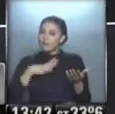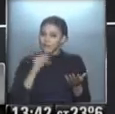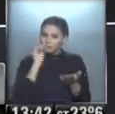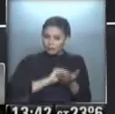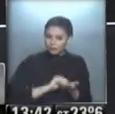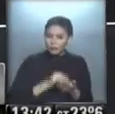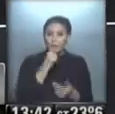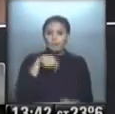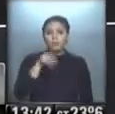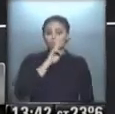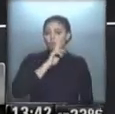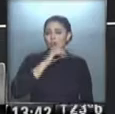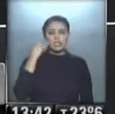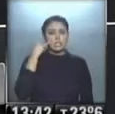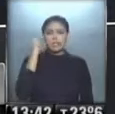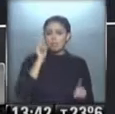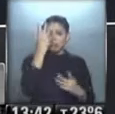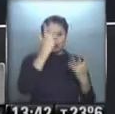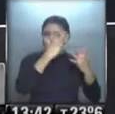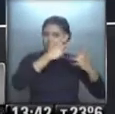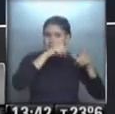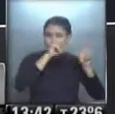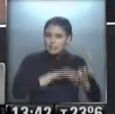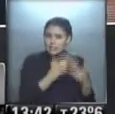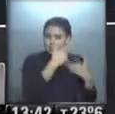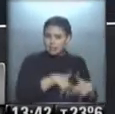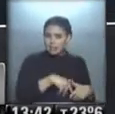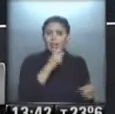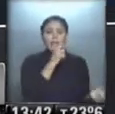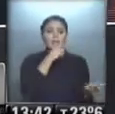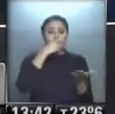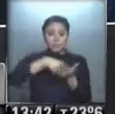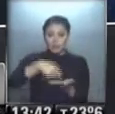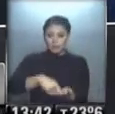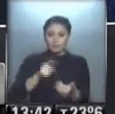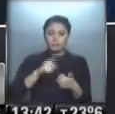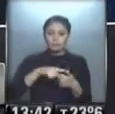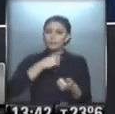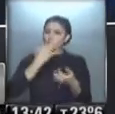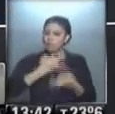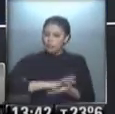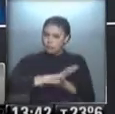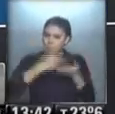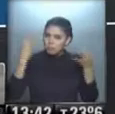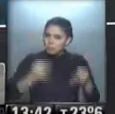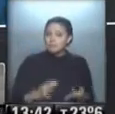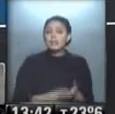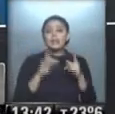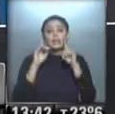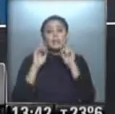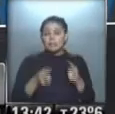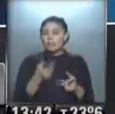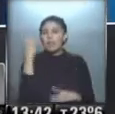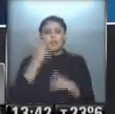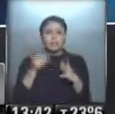lucrecia se han liquidado conforme a este sistema que además de darle cantidad le dio transparencia así y redujo el